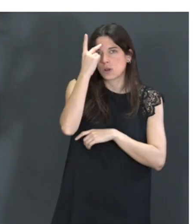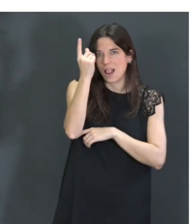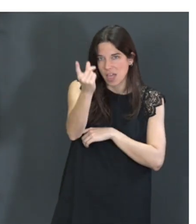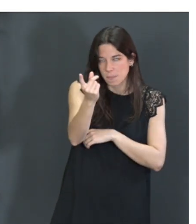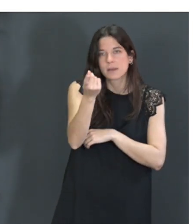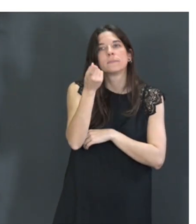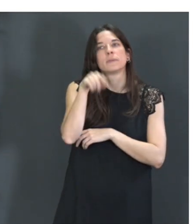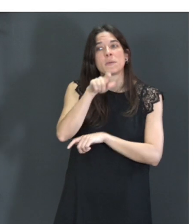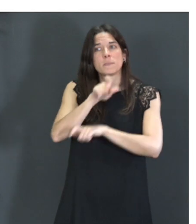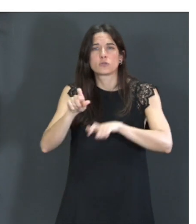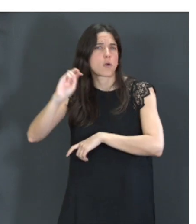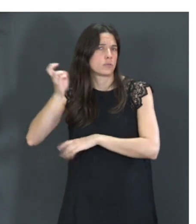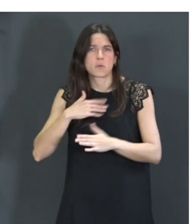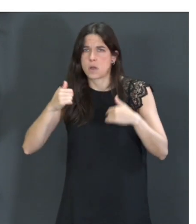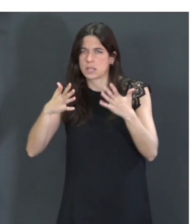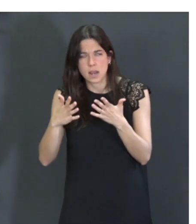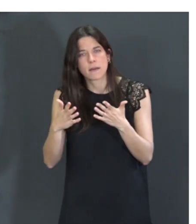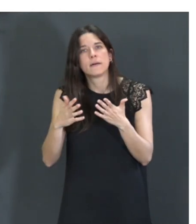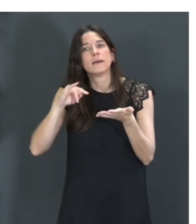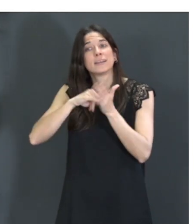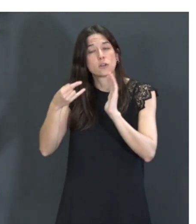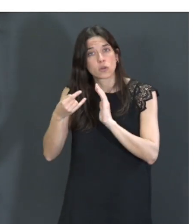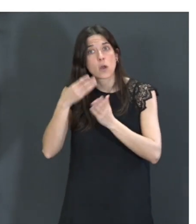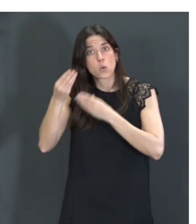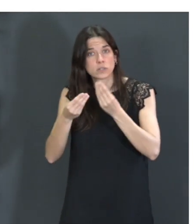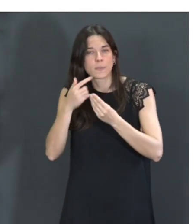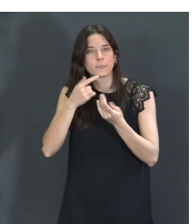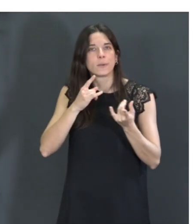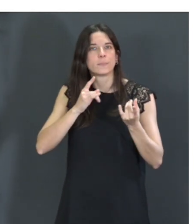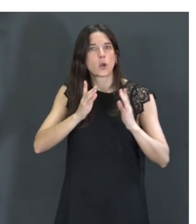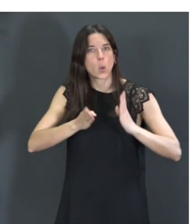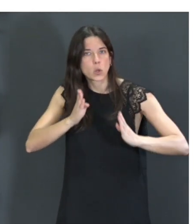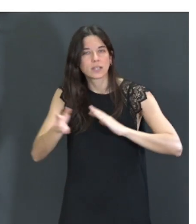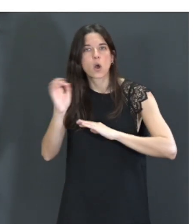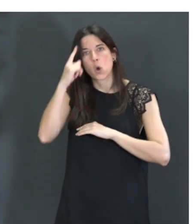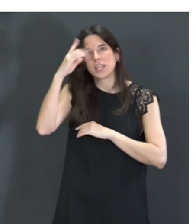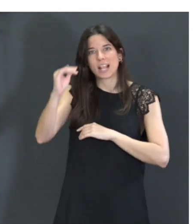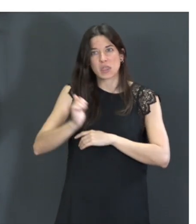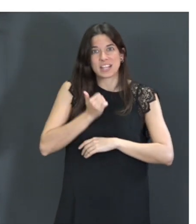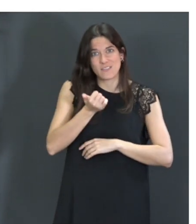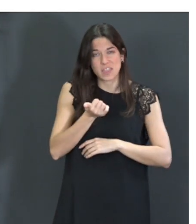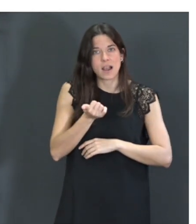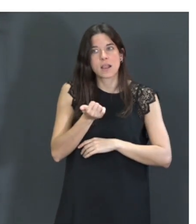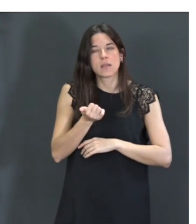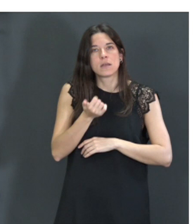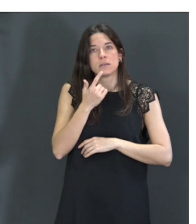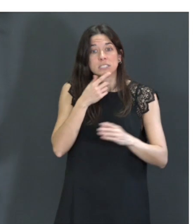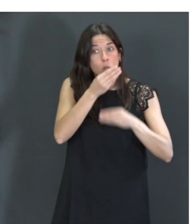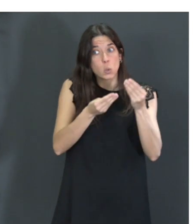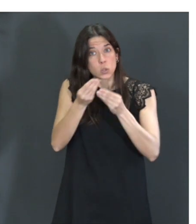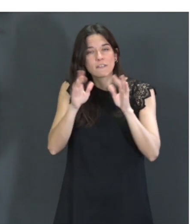bueno, cualquier persona que va a utilizar la tecnología, la robótica, la inteligencia artificial, que las interacciones sean